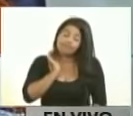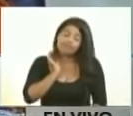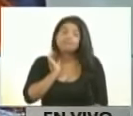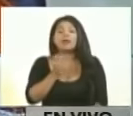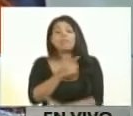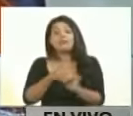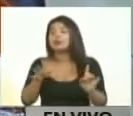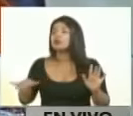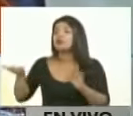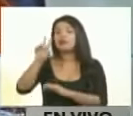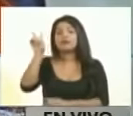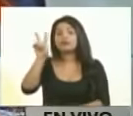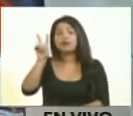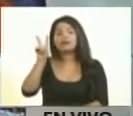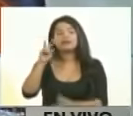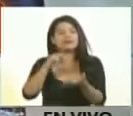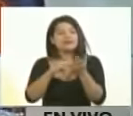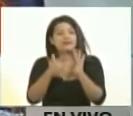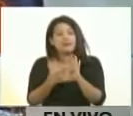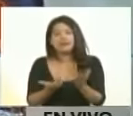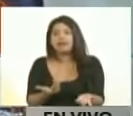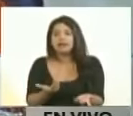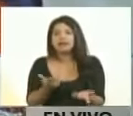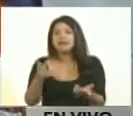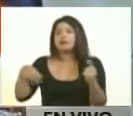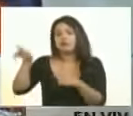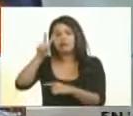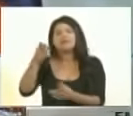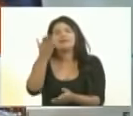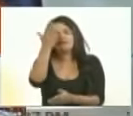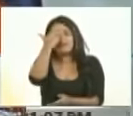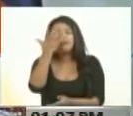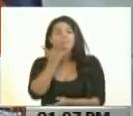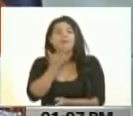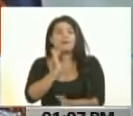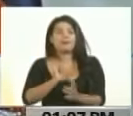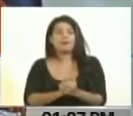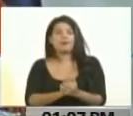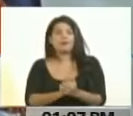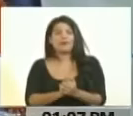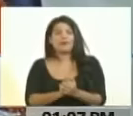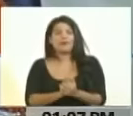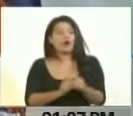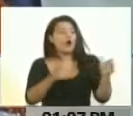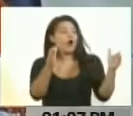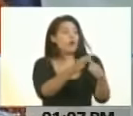ilegal, absurdo, una grosería, una extravagancia, que la